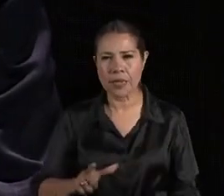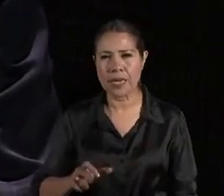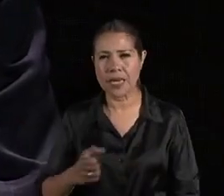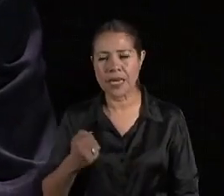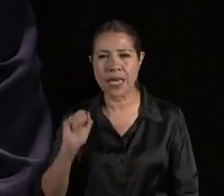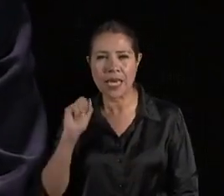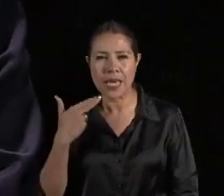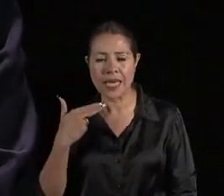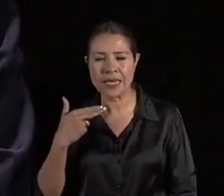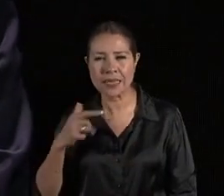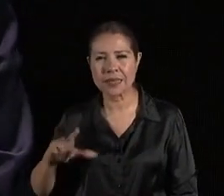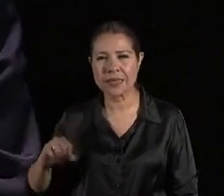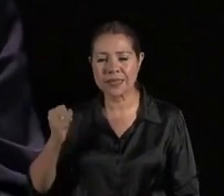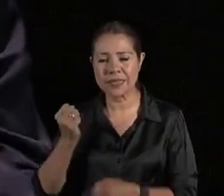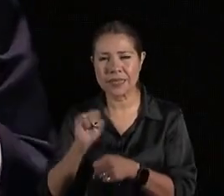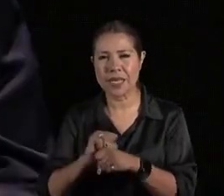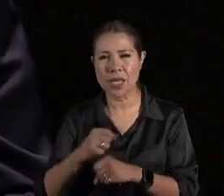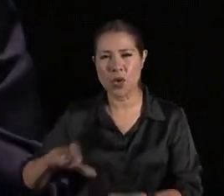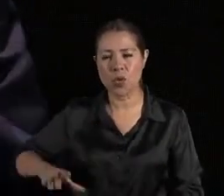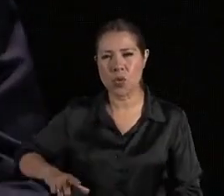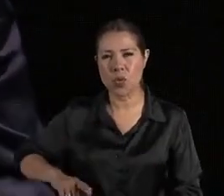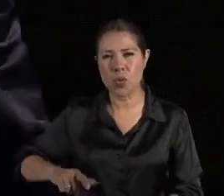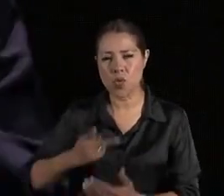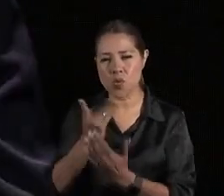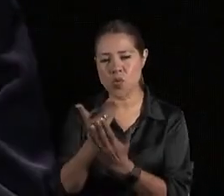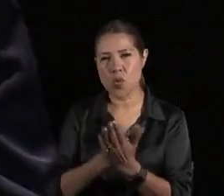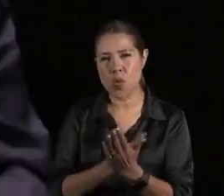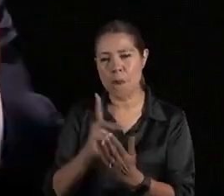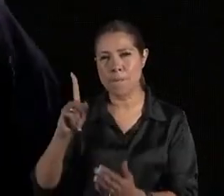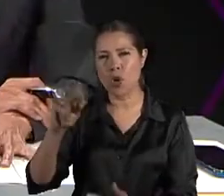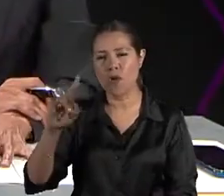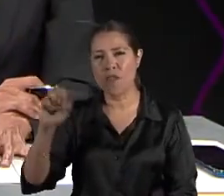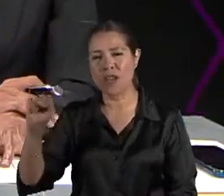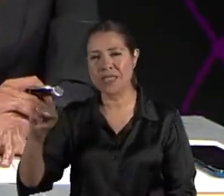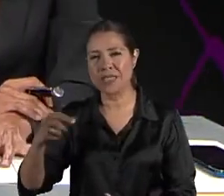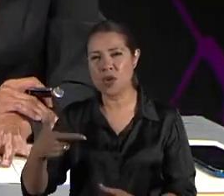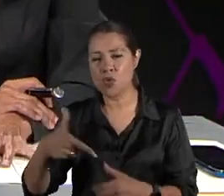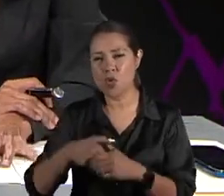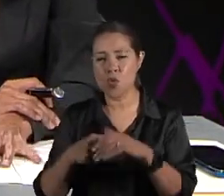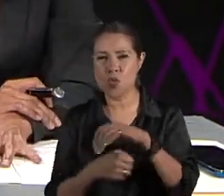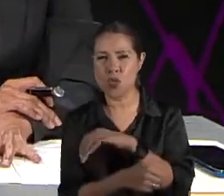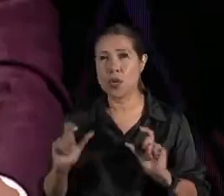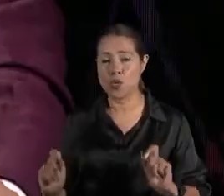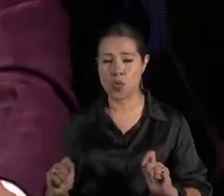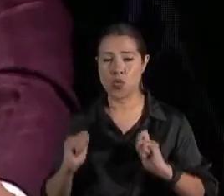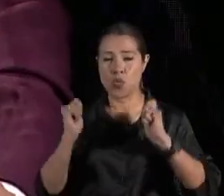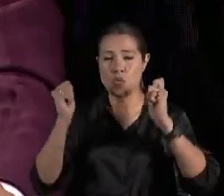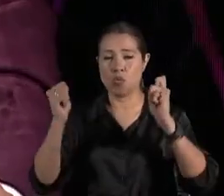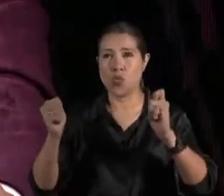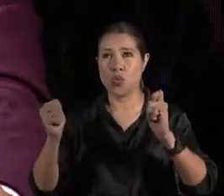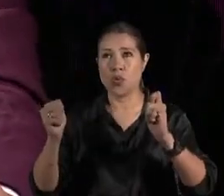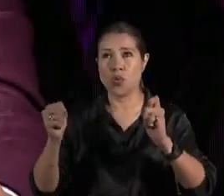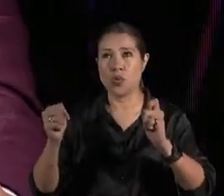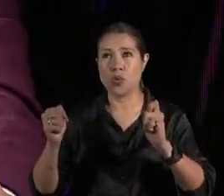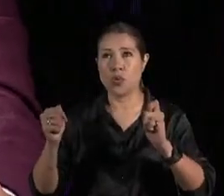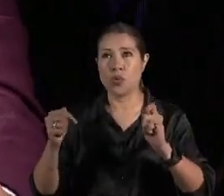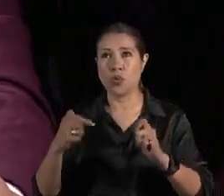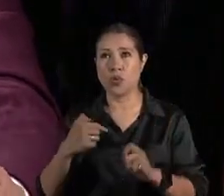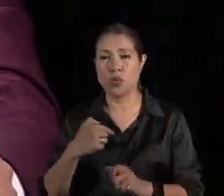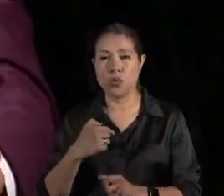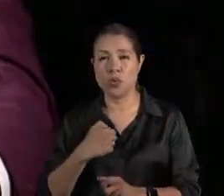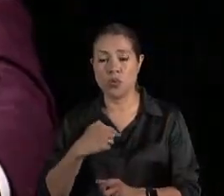el secretario de Gobernación, Adán Augusto. En el programa declaró: la Profeco está llena de corrupción. Gracias, candidato. Soy el